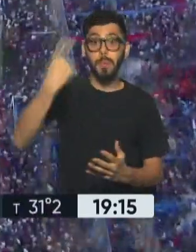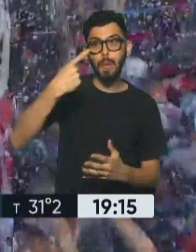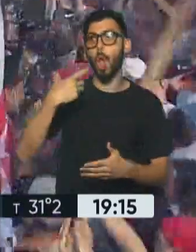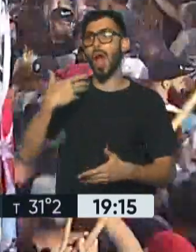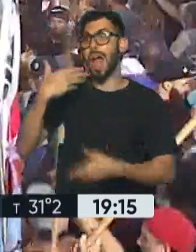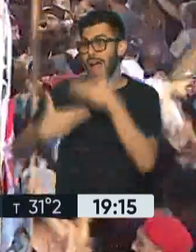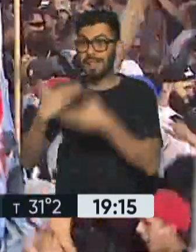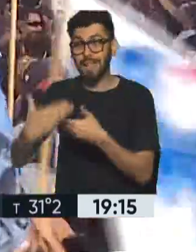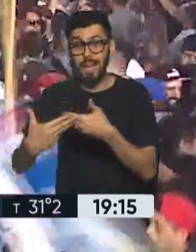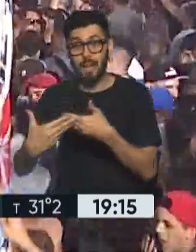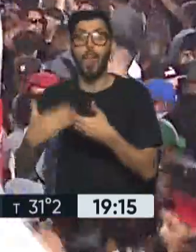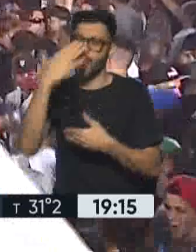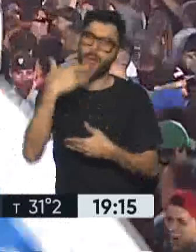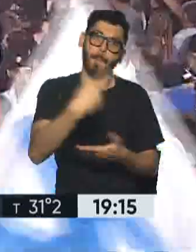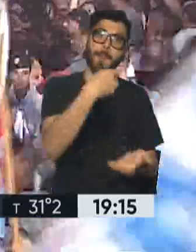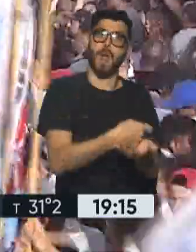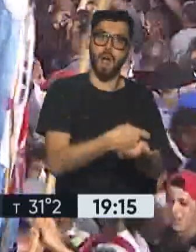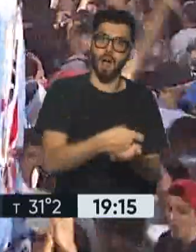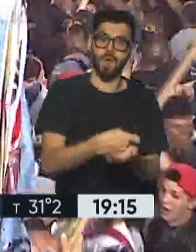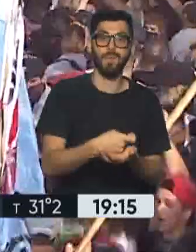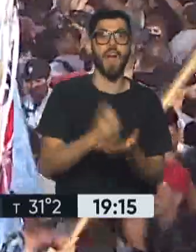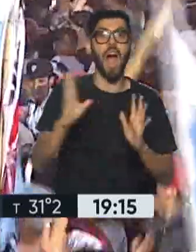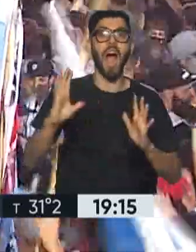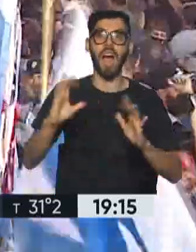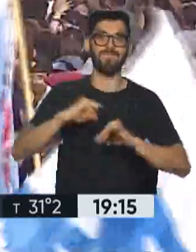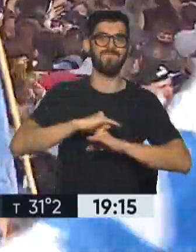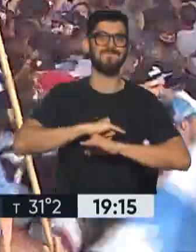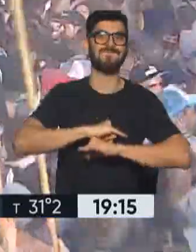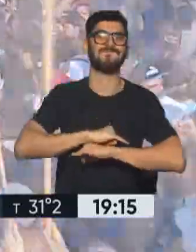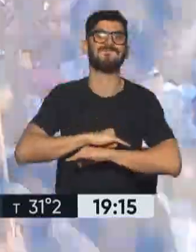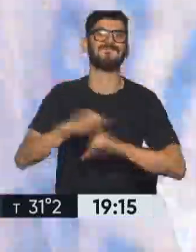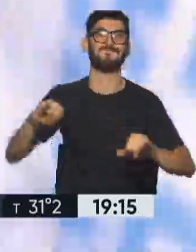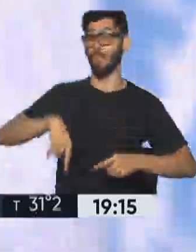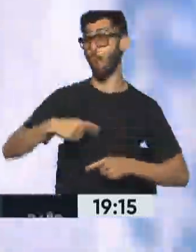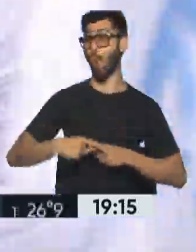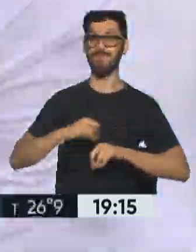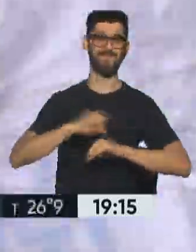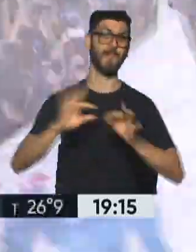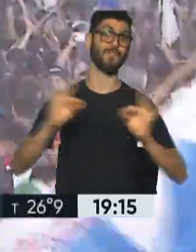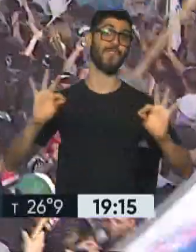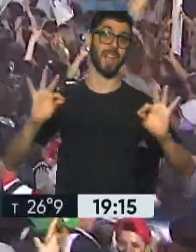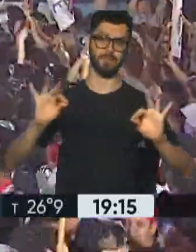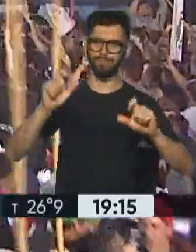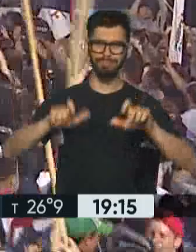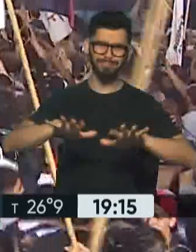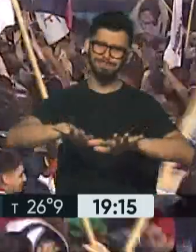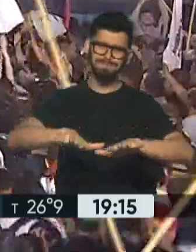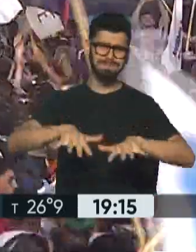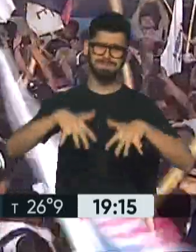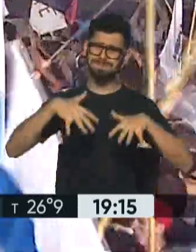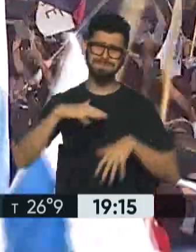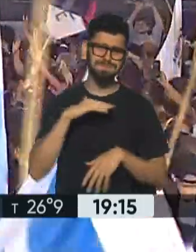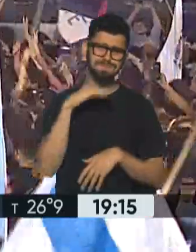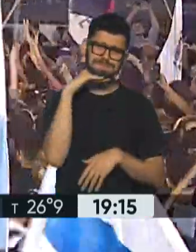y después se paga. Ese fue el eslogan del acto de hoy. Colmado, sí, este estadio